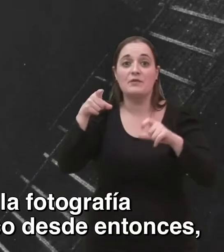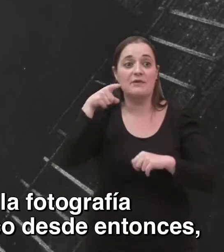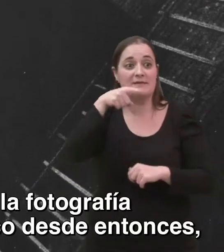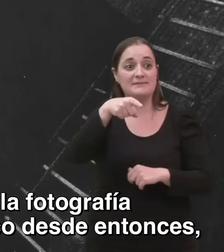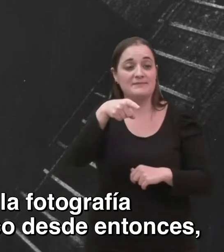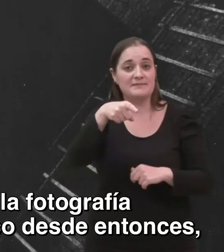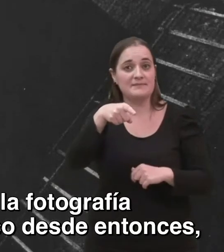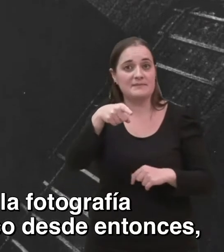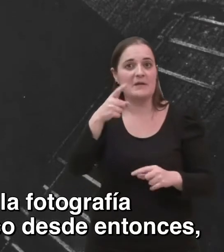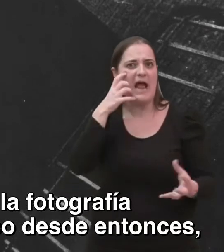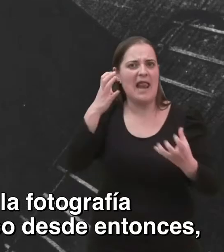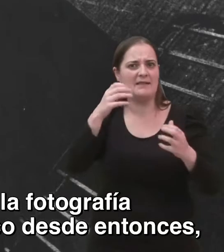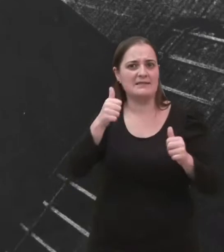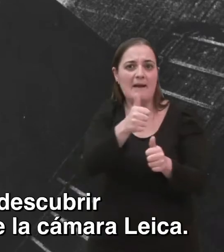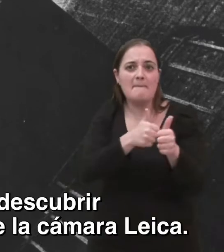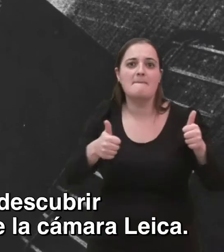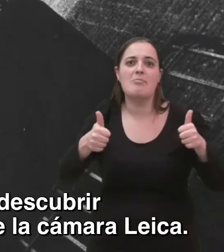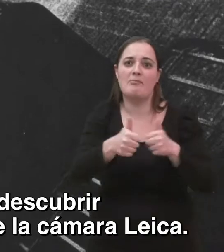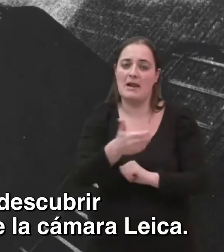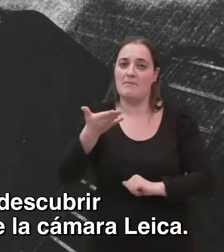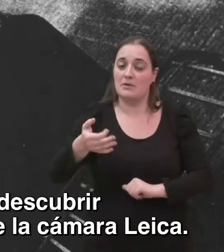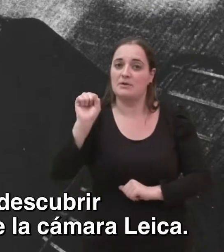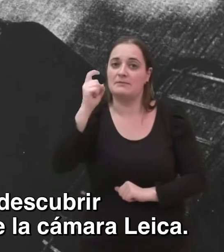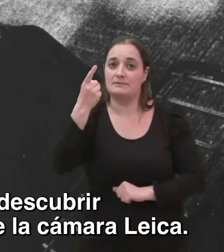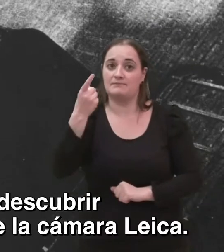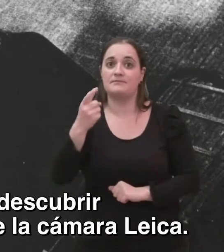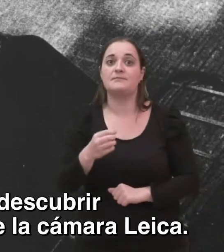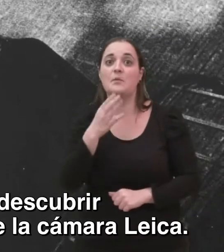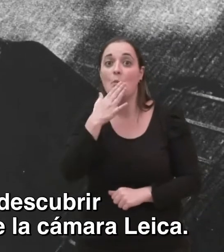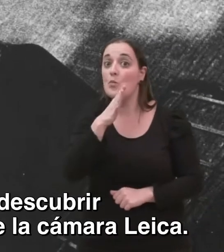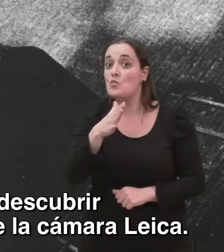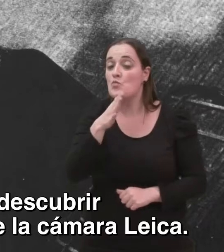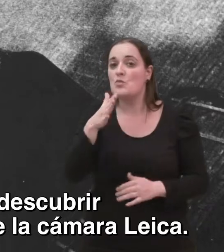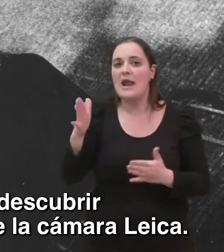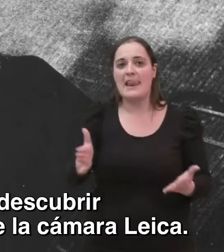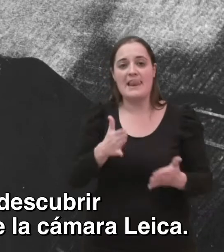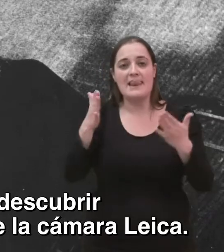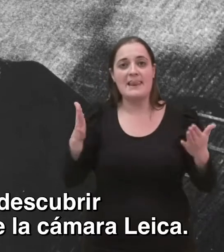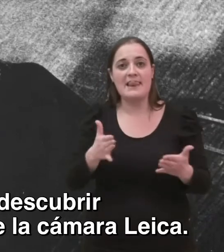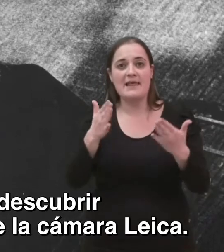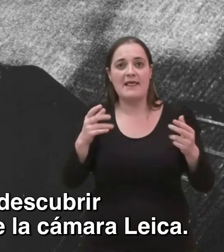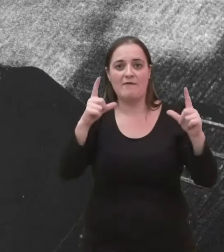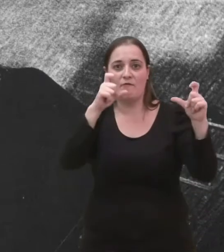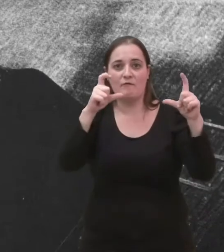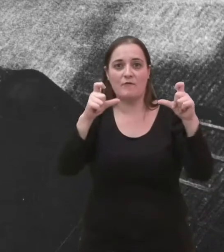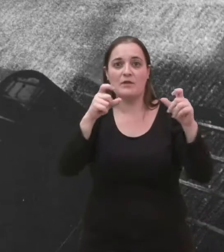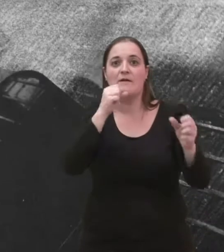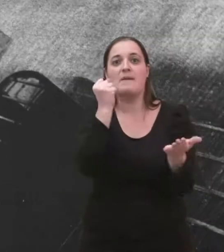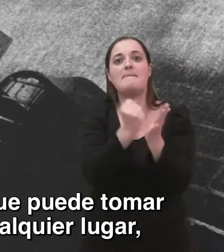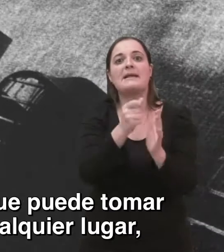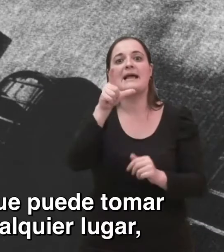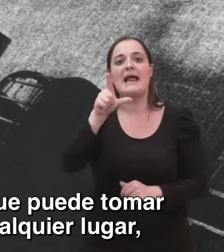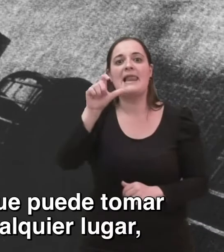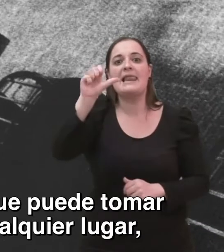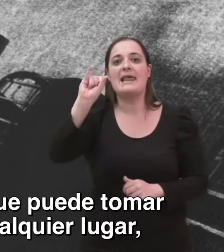principal medio artístico desde entonces, en especial tras descubrir la ligereza y velocidad de la cámara Leica.